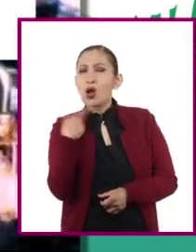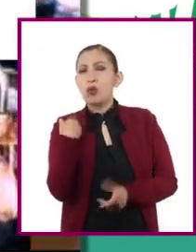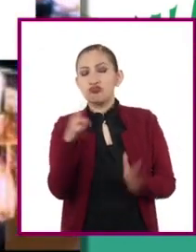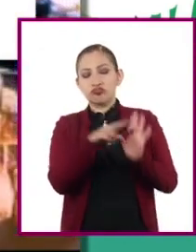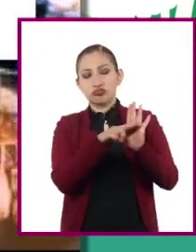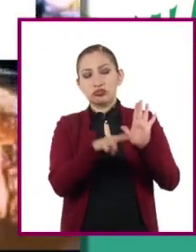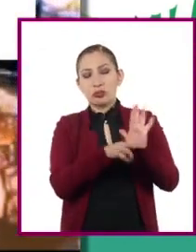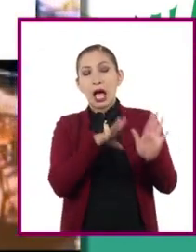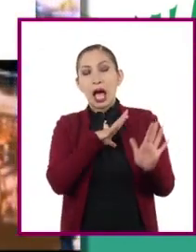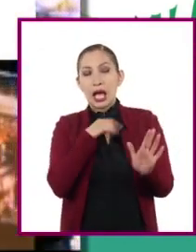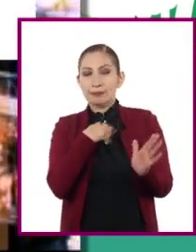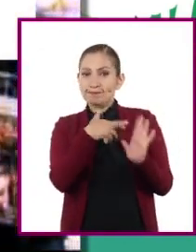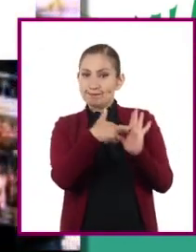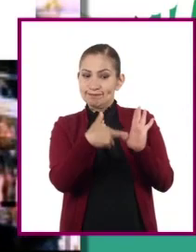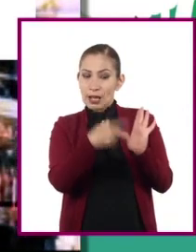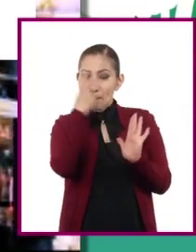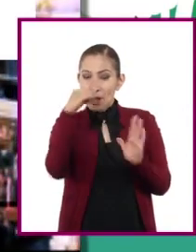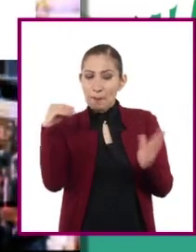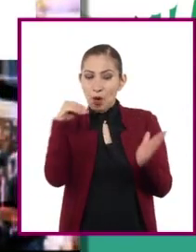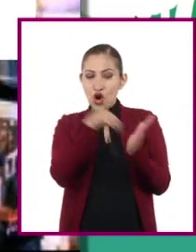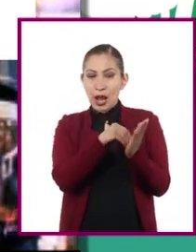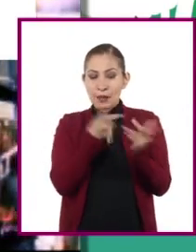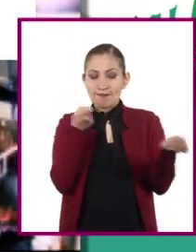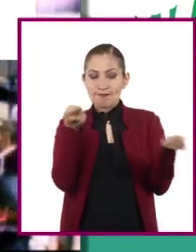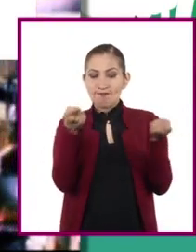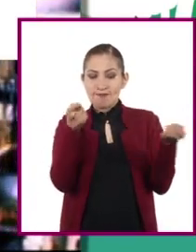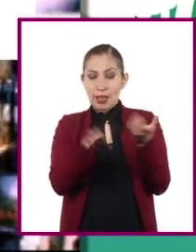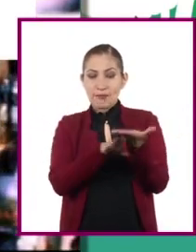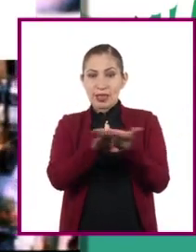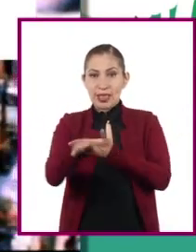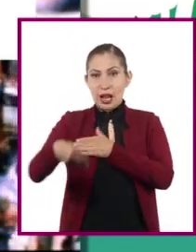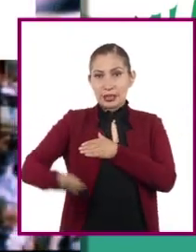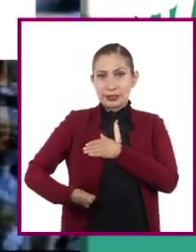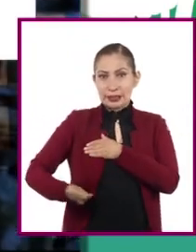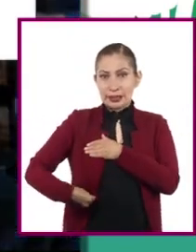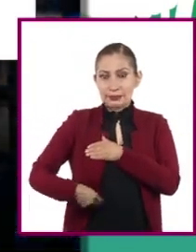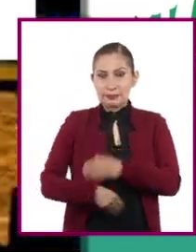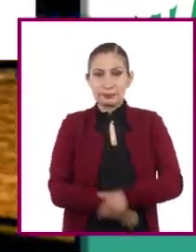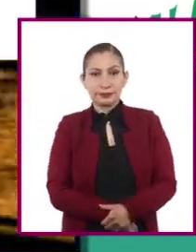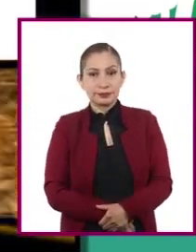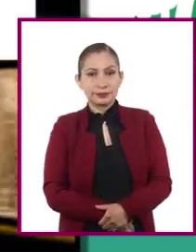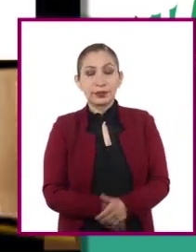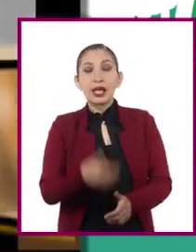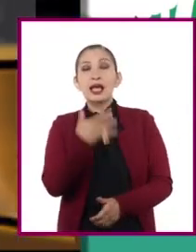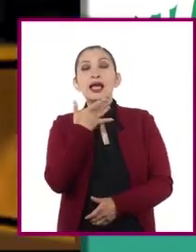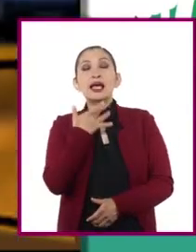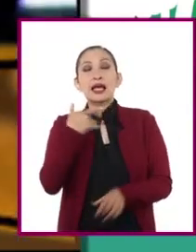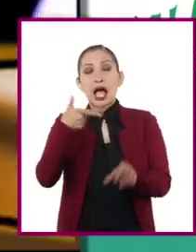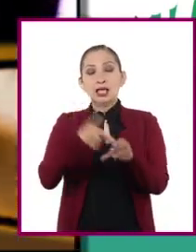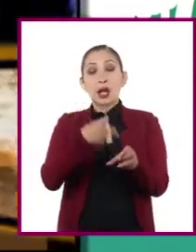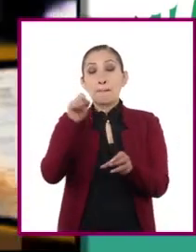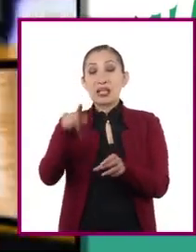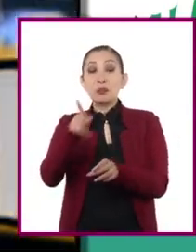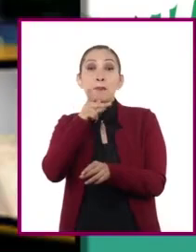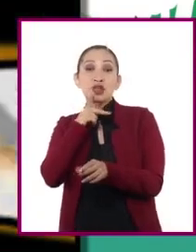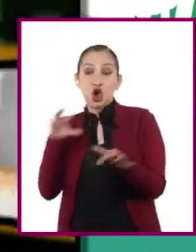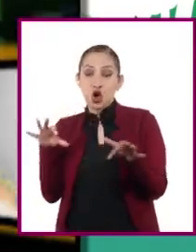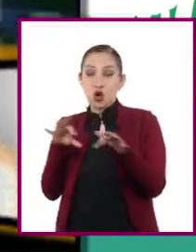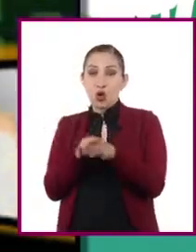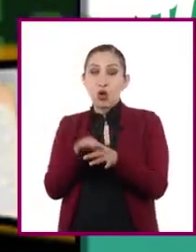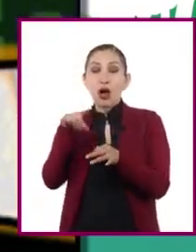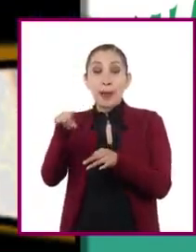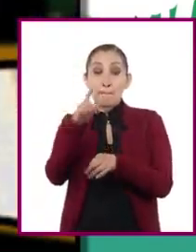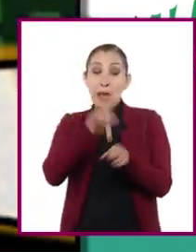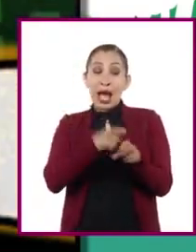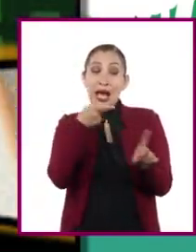por norma, existen regulaciones para la instalación y control que previenen los accidentes. La gasolina es un derivado del petróleo